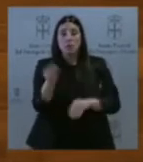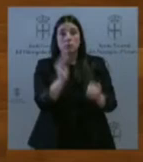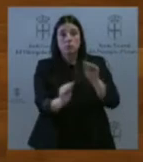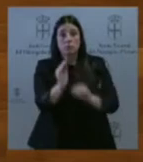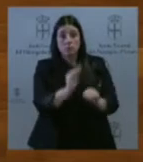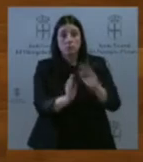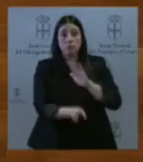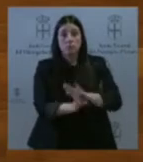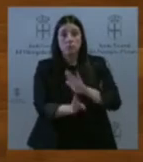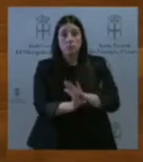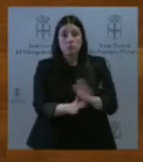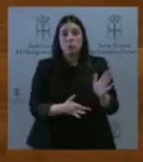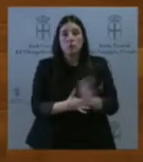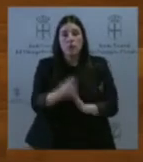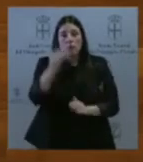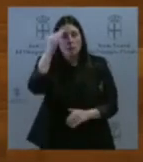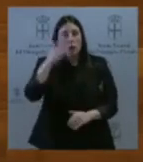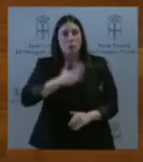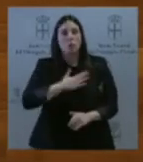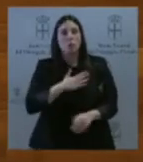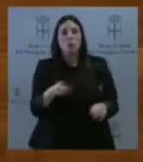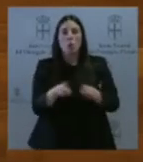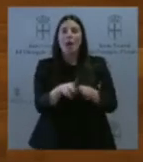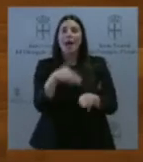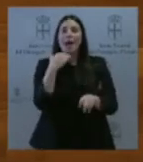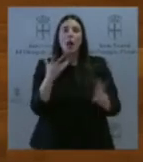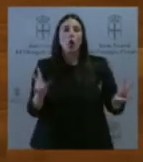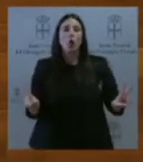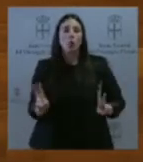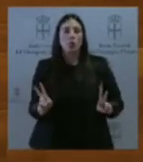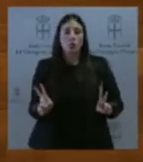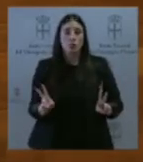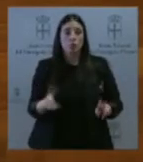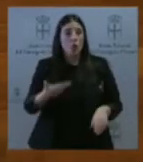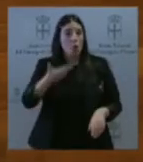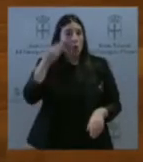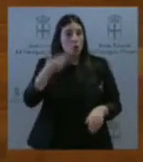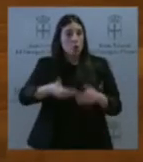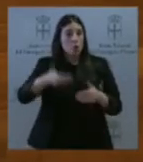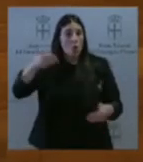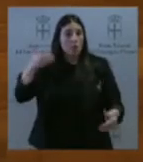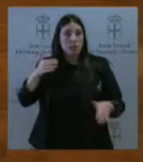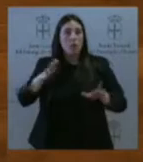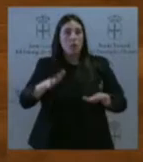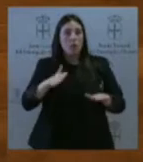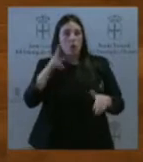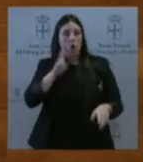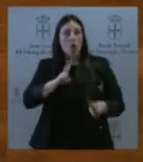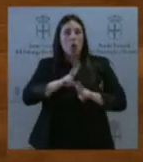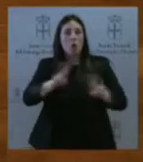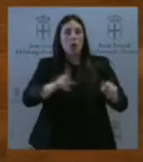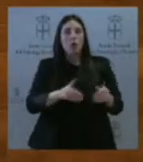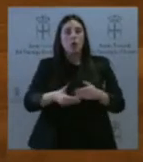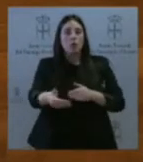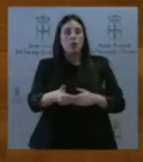un elemento vivo, consciente y orgulloso del su pasado, pero con la su vocación de futuro como única forma de garantizar el